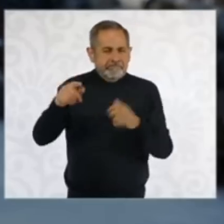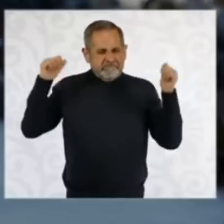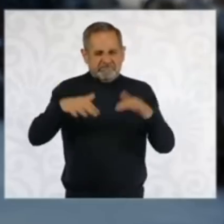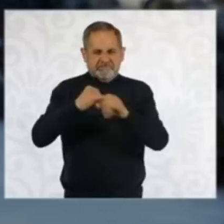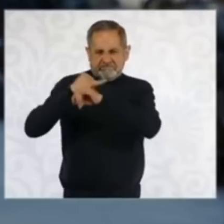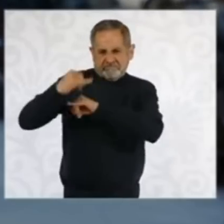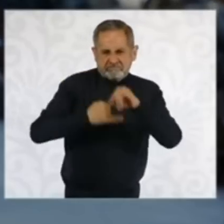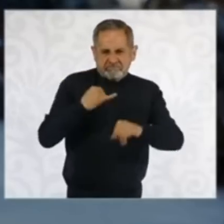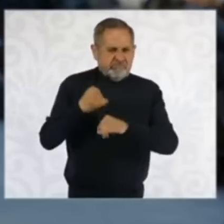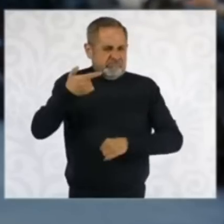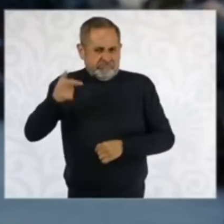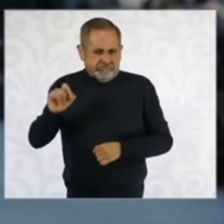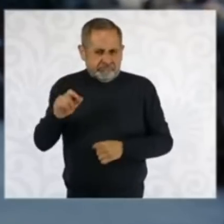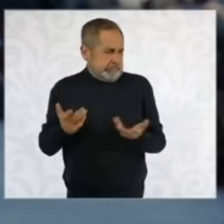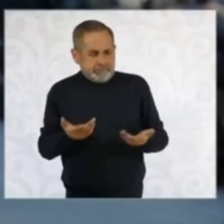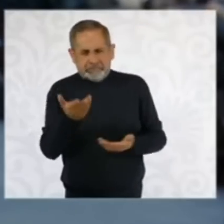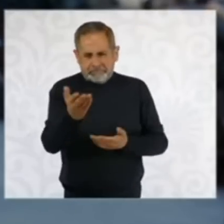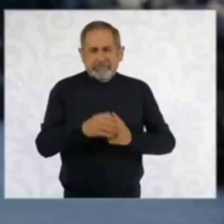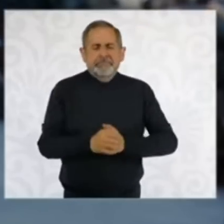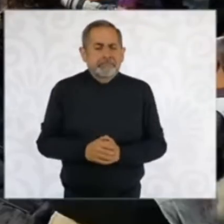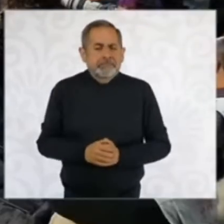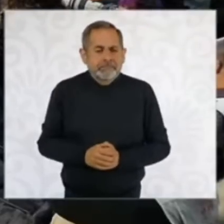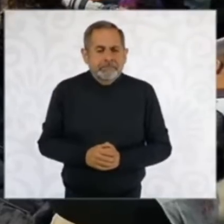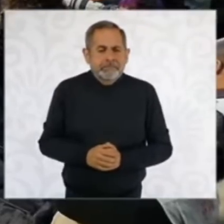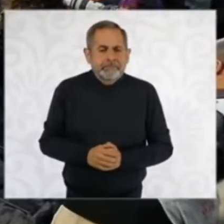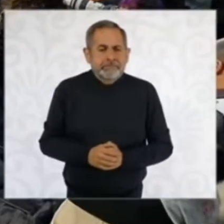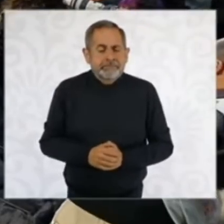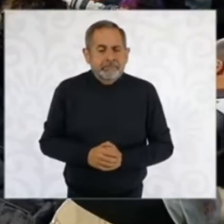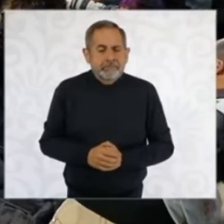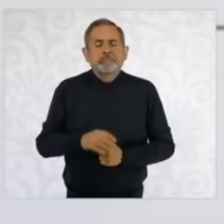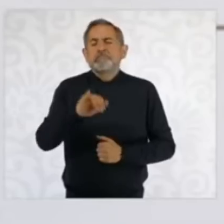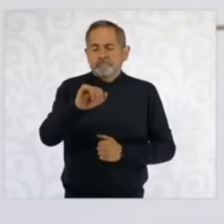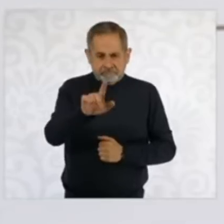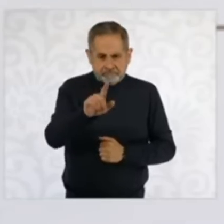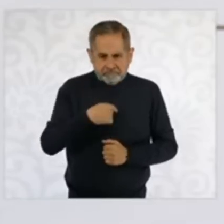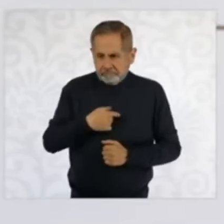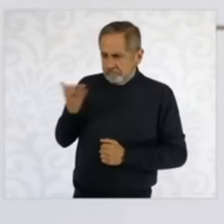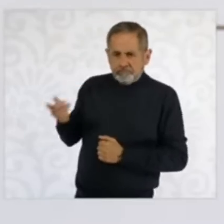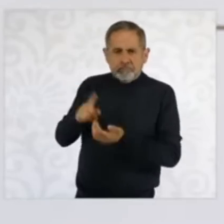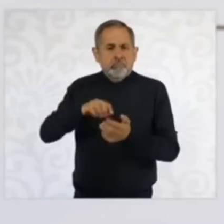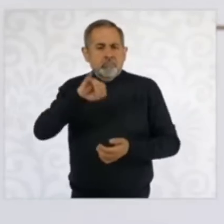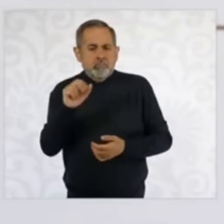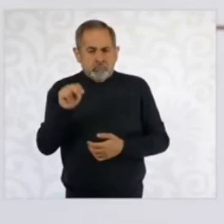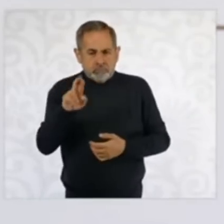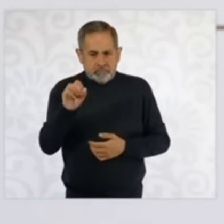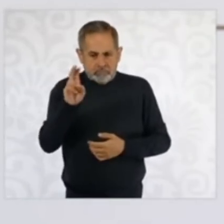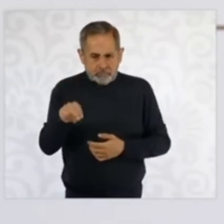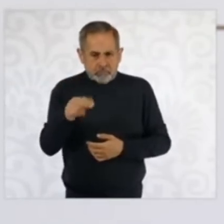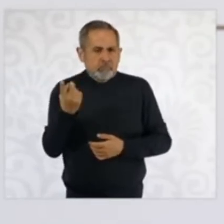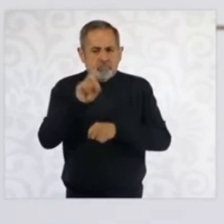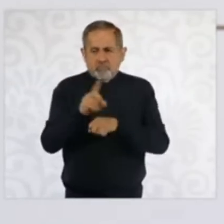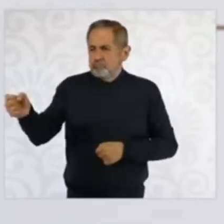encuentro internacional, si nos pudiera platicar un poco más detalladamente. Si gustan, le pido a Juan Ramón de la Fuente que venga un día. También